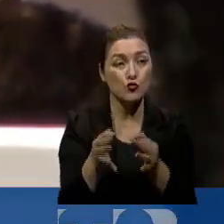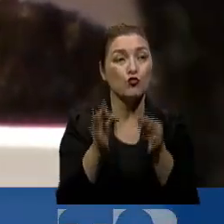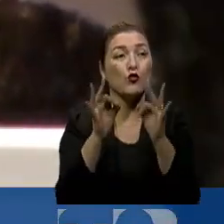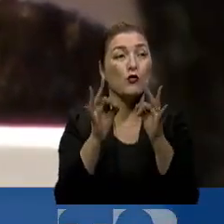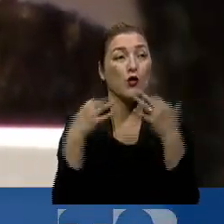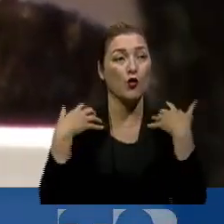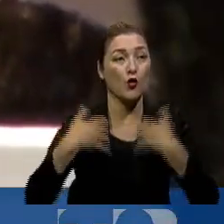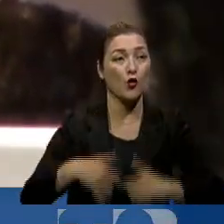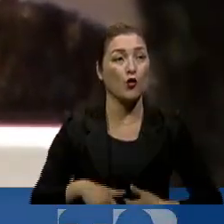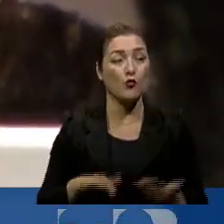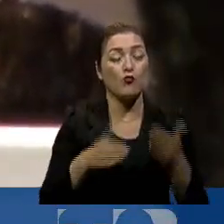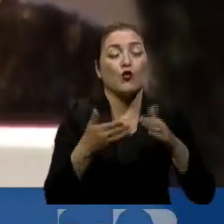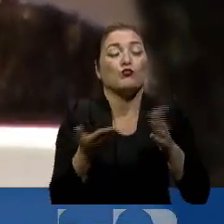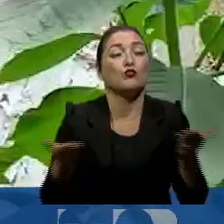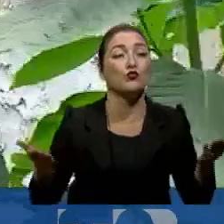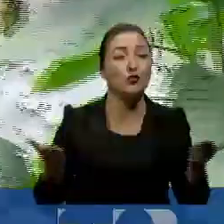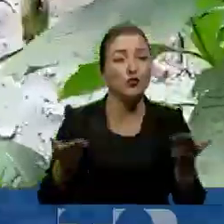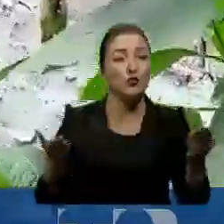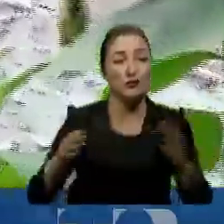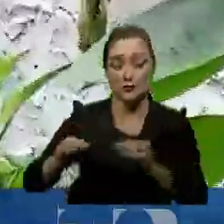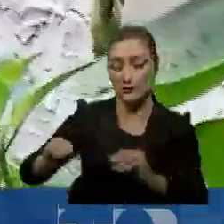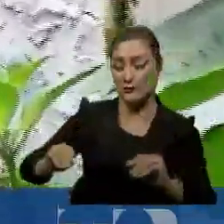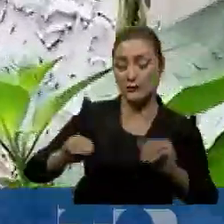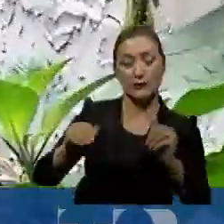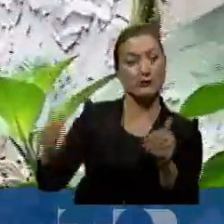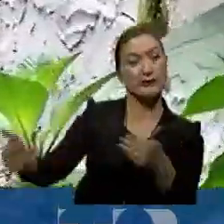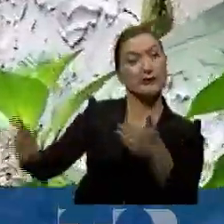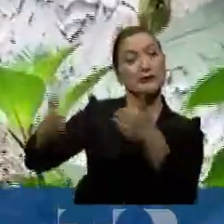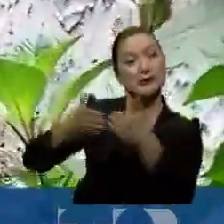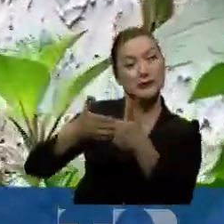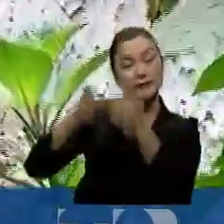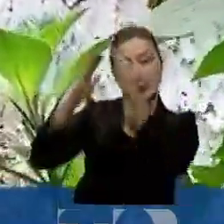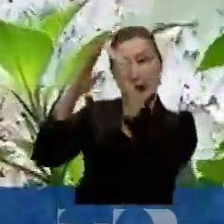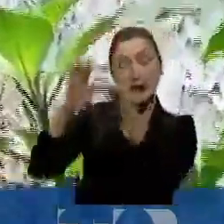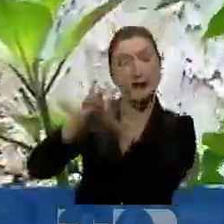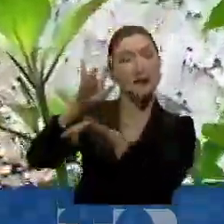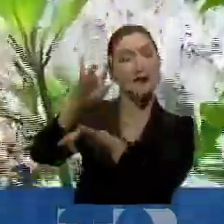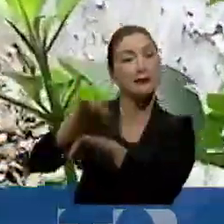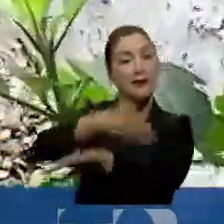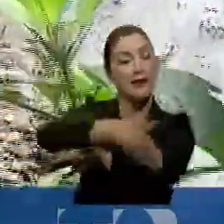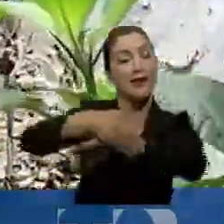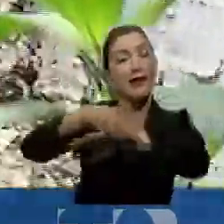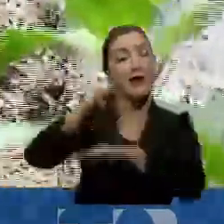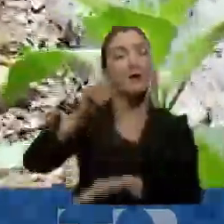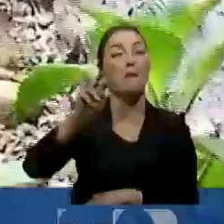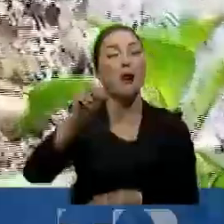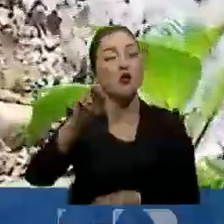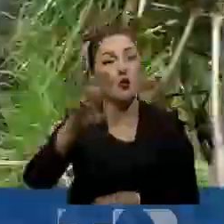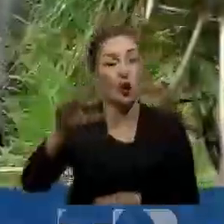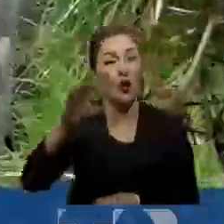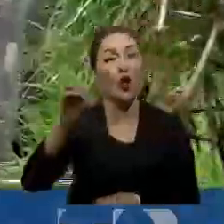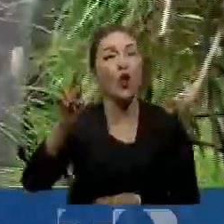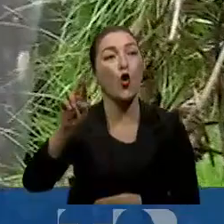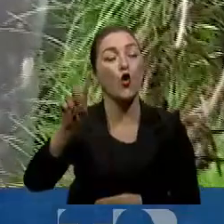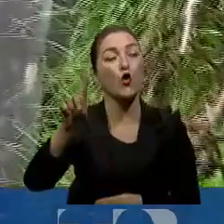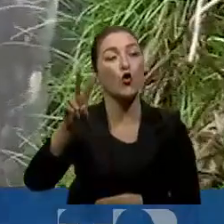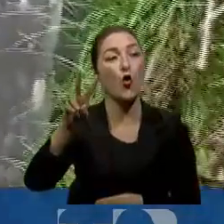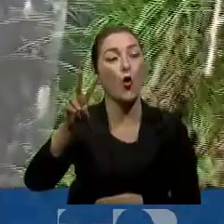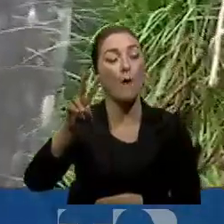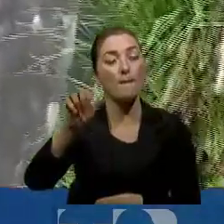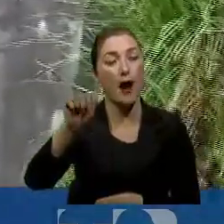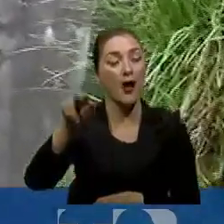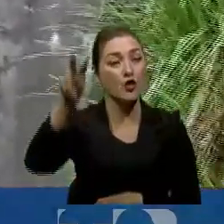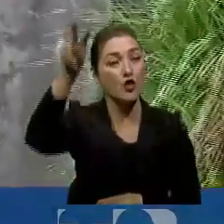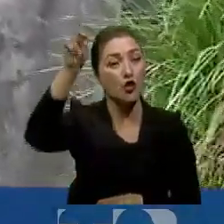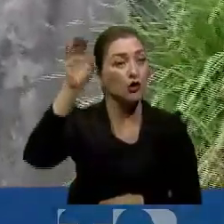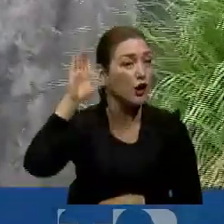Sus restos mortales fueron encontrados en un terreno que está contiguo a una casa abandonada, ubicada en las calles Manuel Fernández de Córdoba, en Las Orquídeas, al